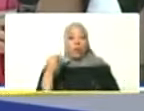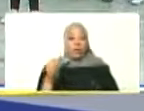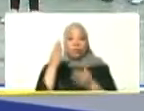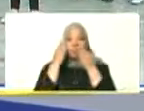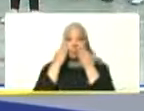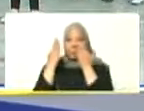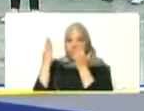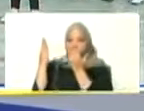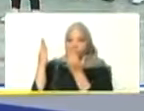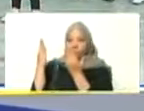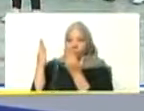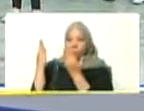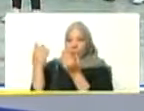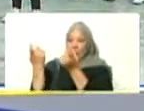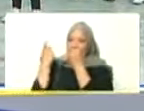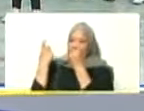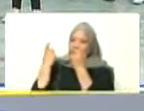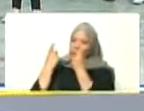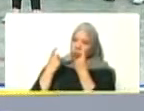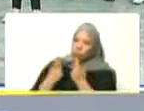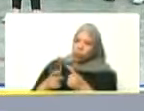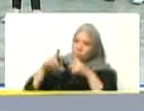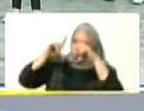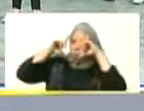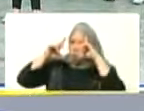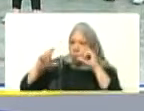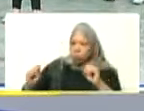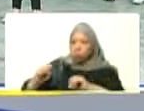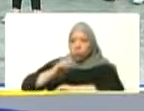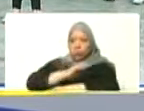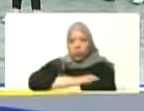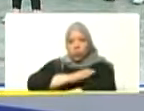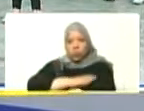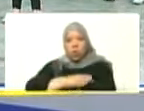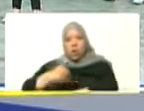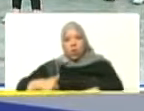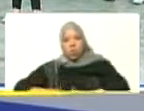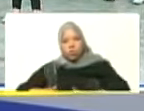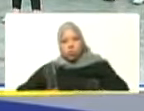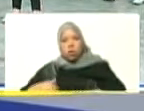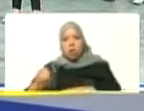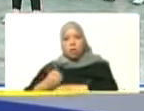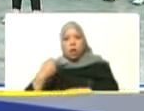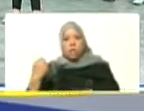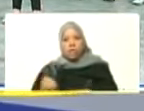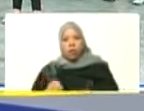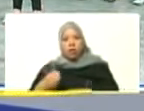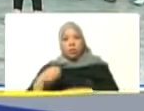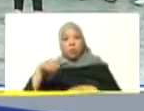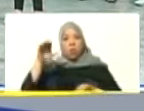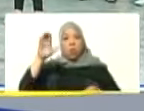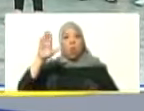su formación profesional, su formación ética, su compromiso real, jurado,